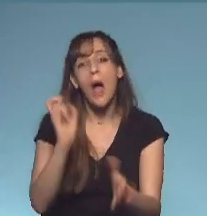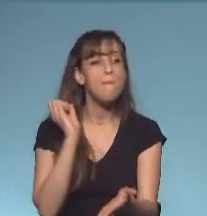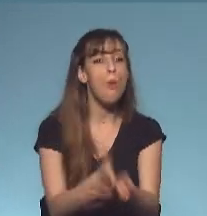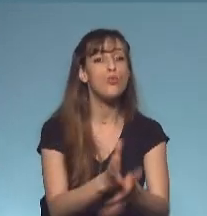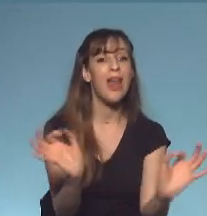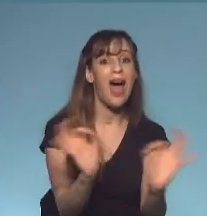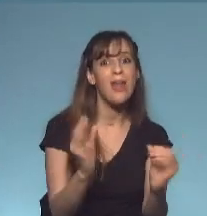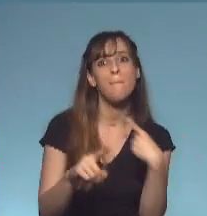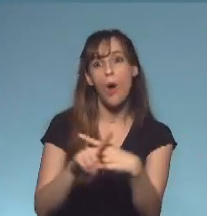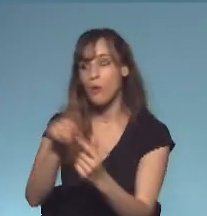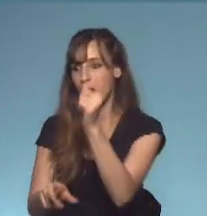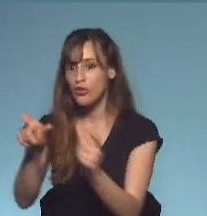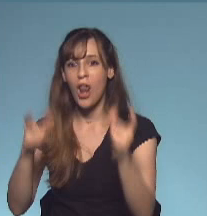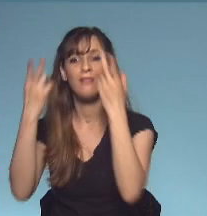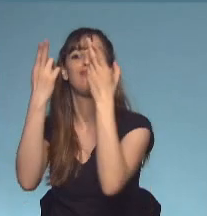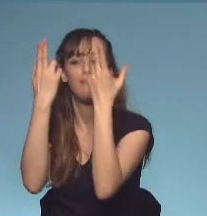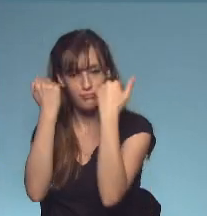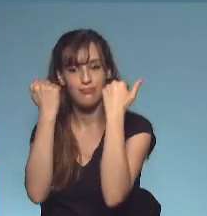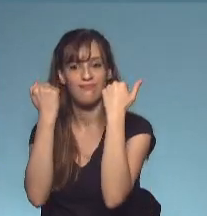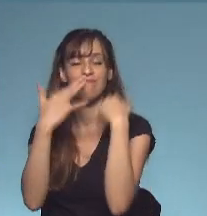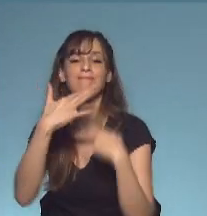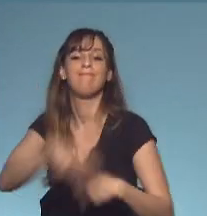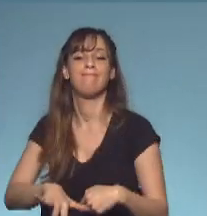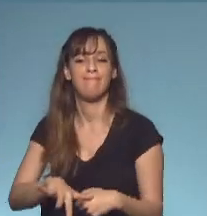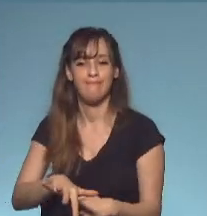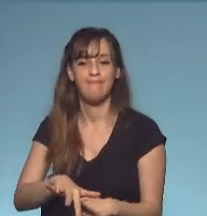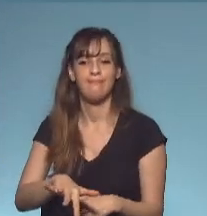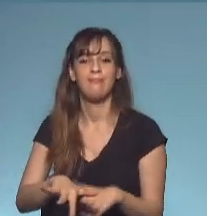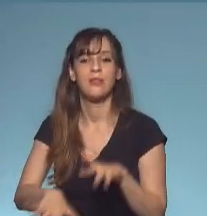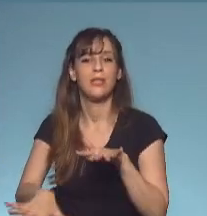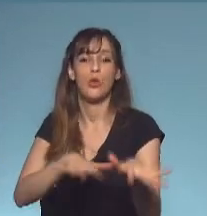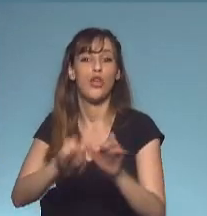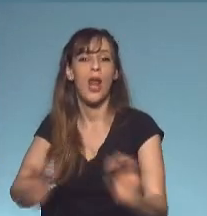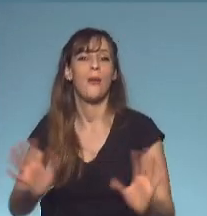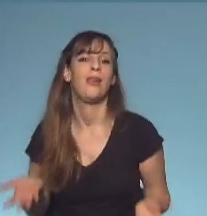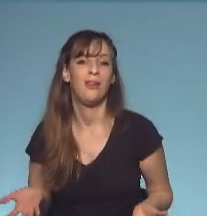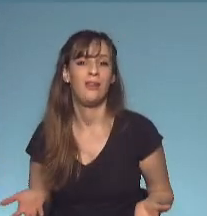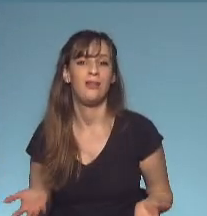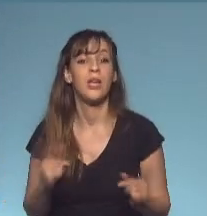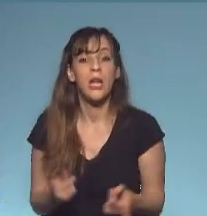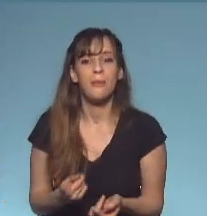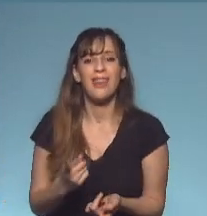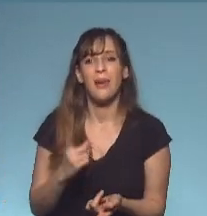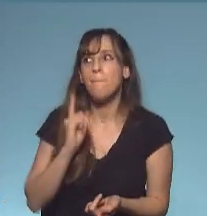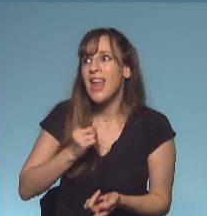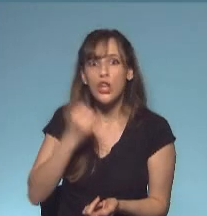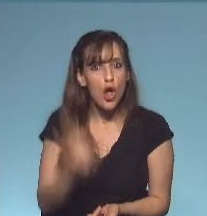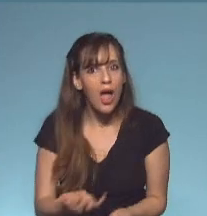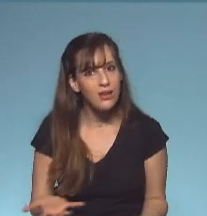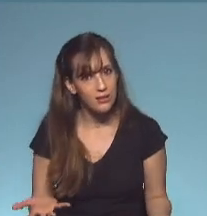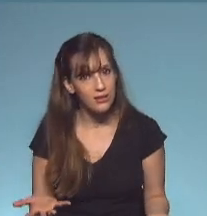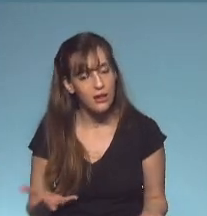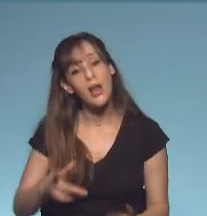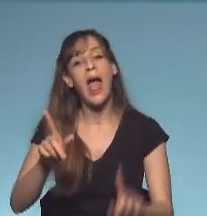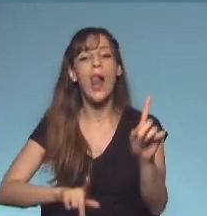se cumplan porque se han entendido y se comprende la gravedad de la situación y el riesgo que corremos. Porque esos que dicen